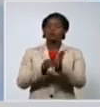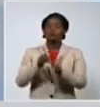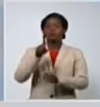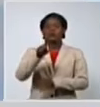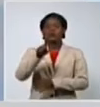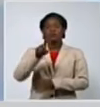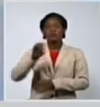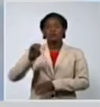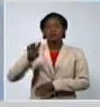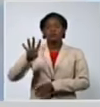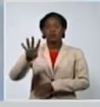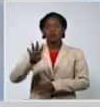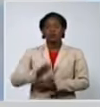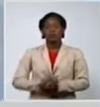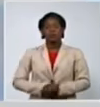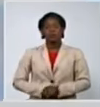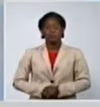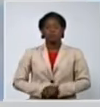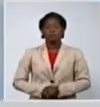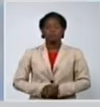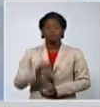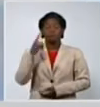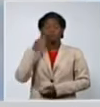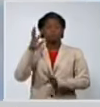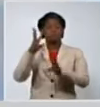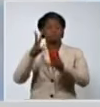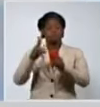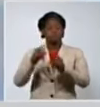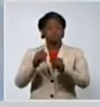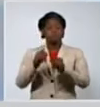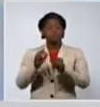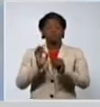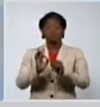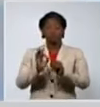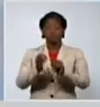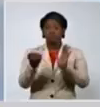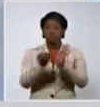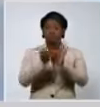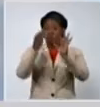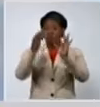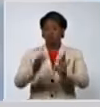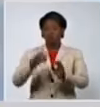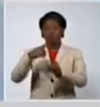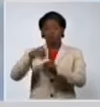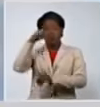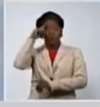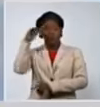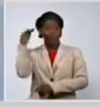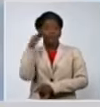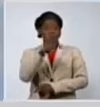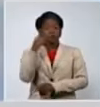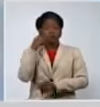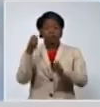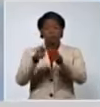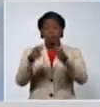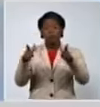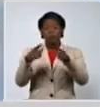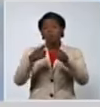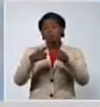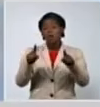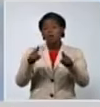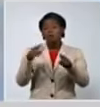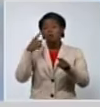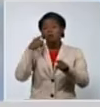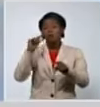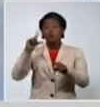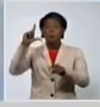4.104, una cifra de casos activos elevada, pero 85